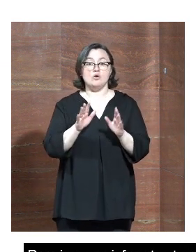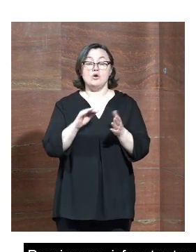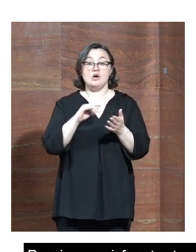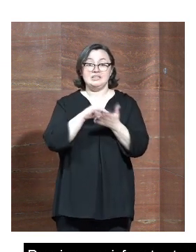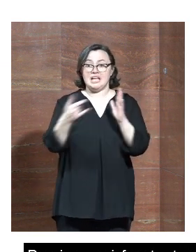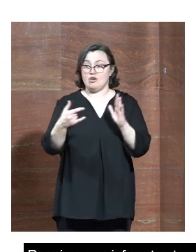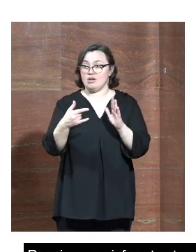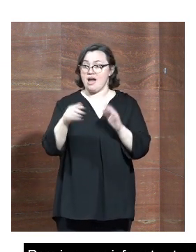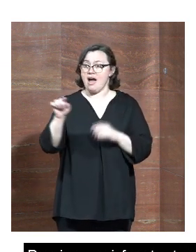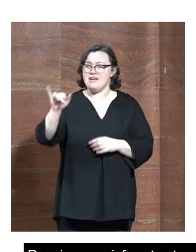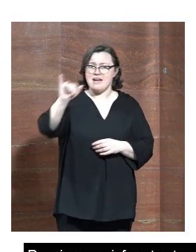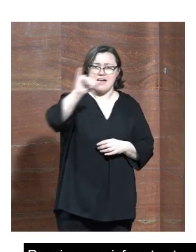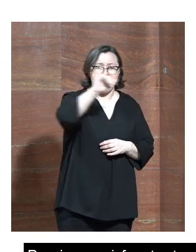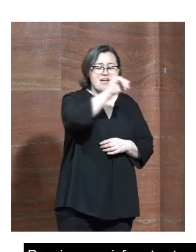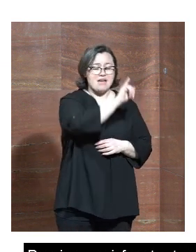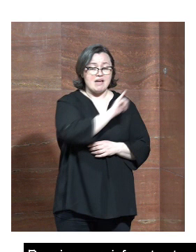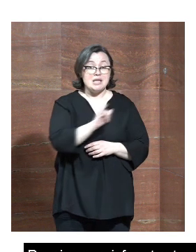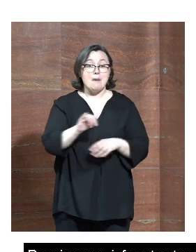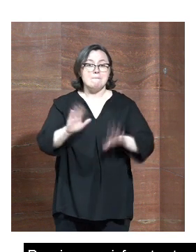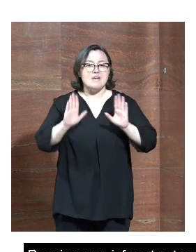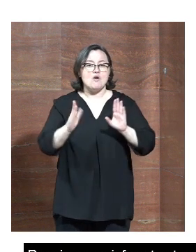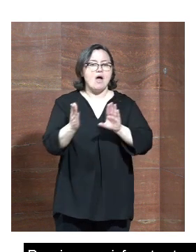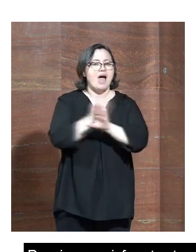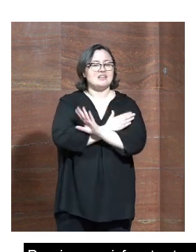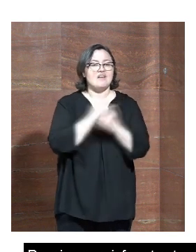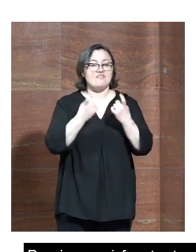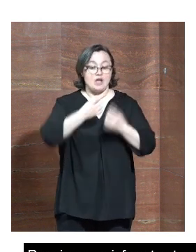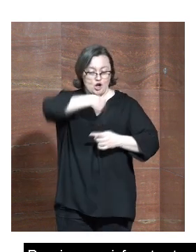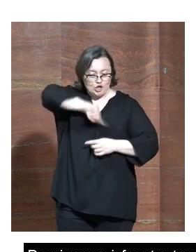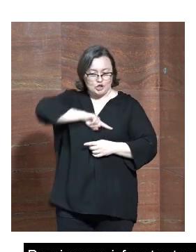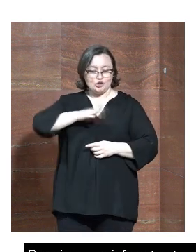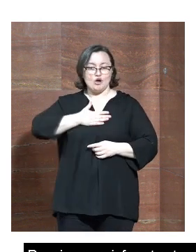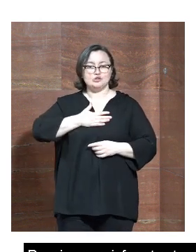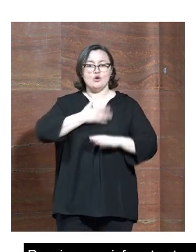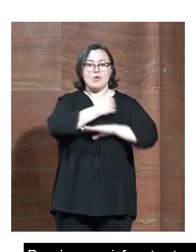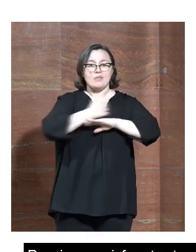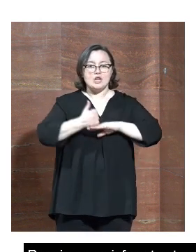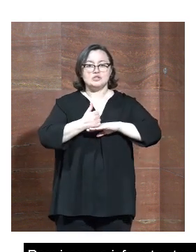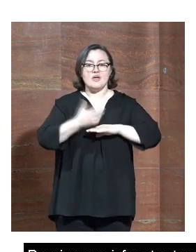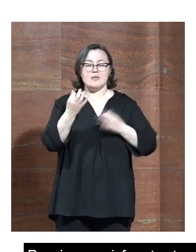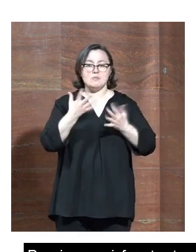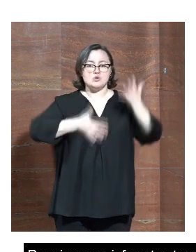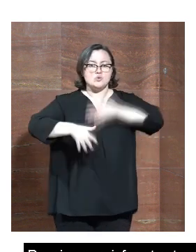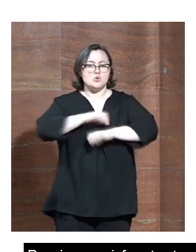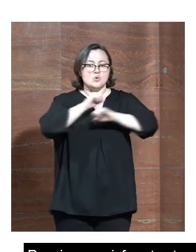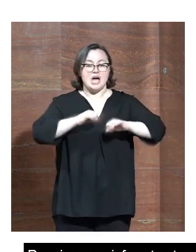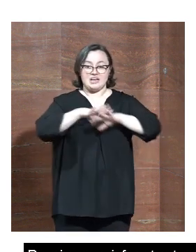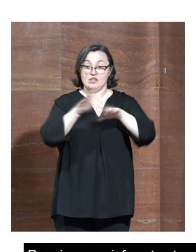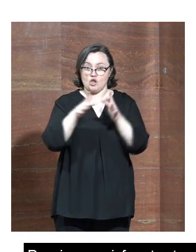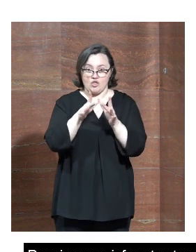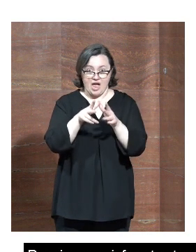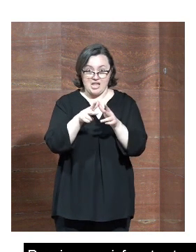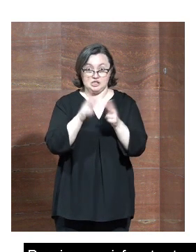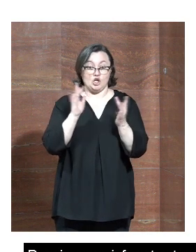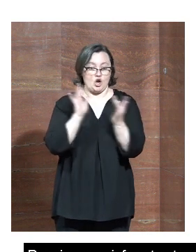está en todas partes, pero sin embargo requiere que nosotros tengamos una conexión a redes sociales,